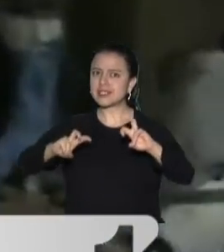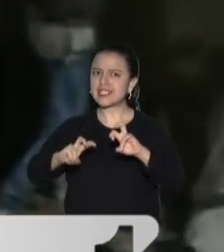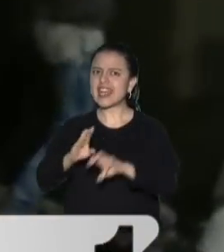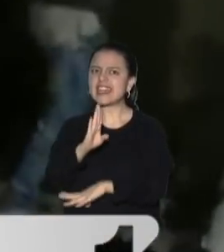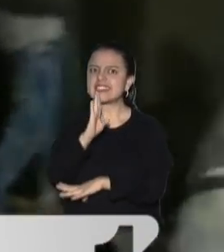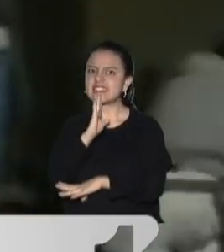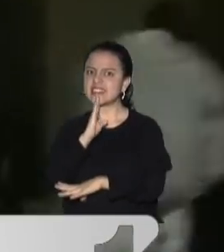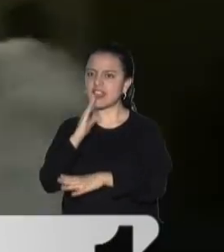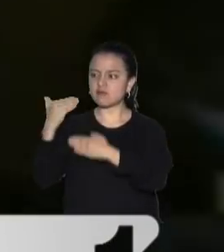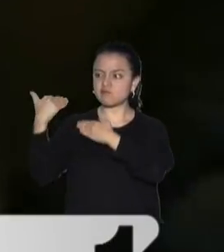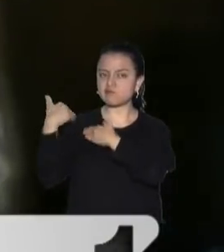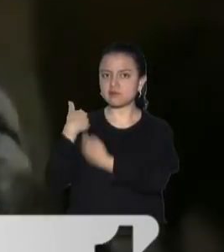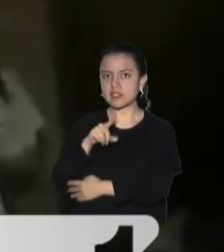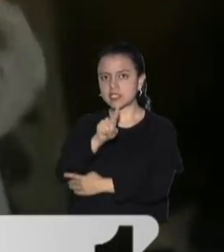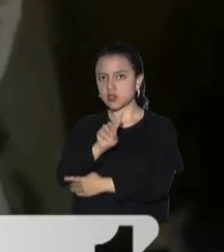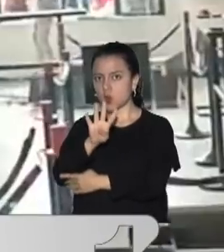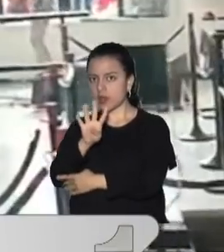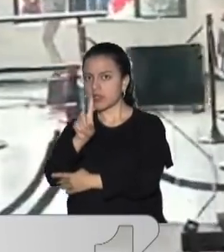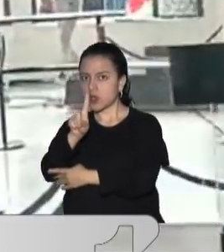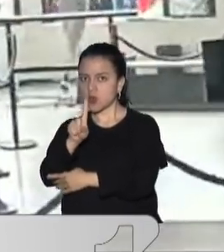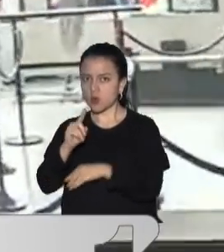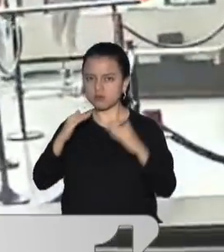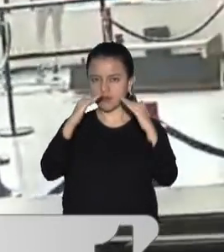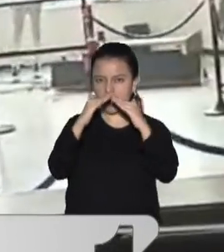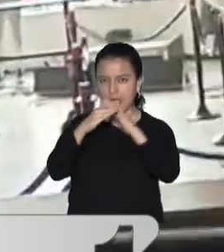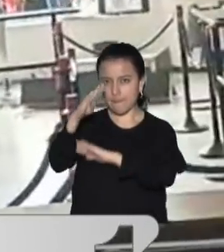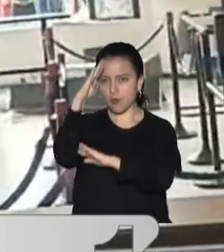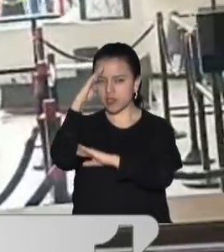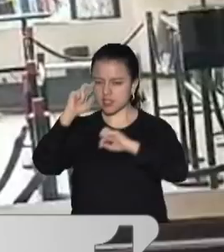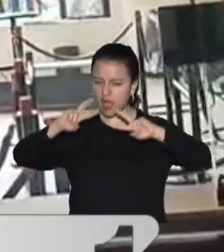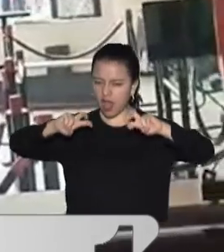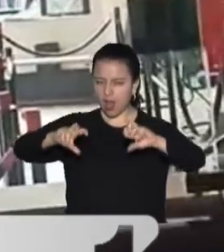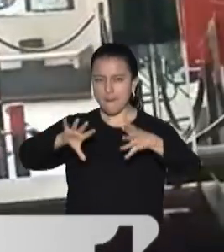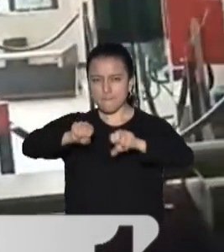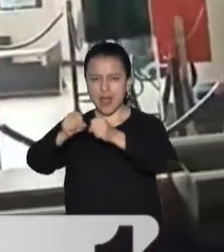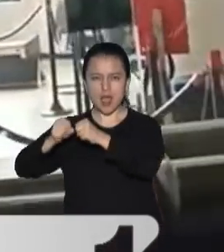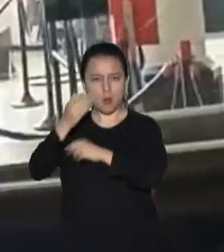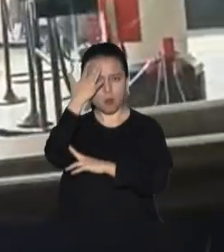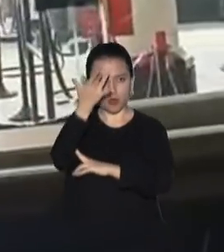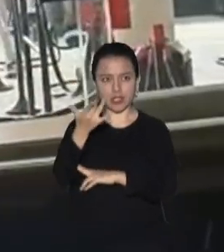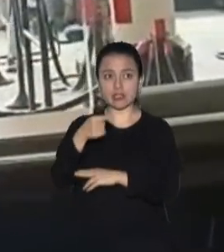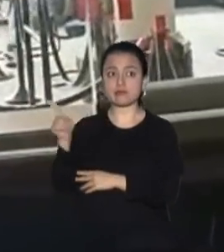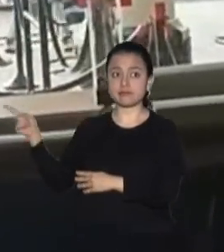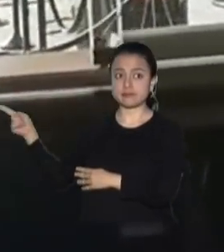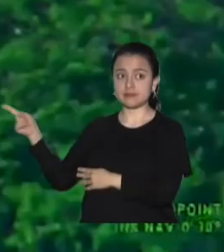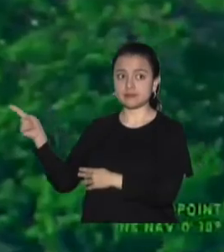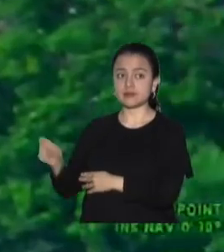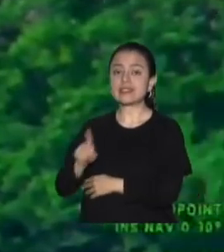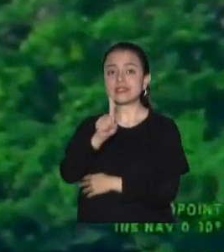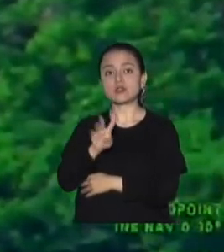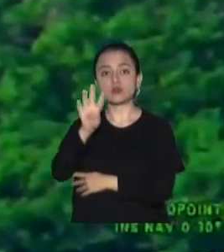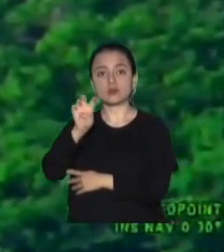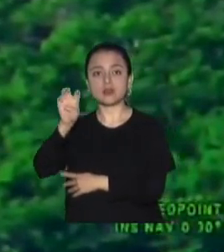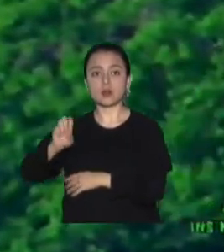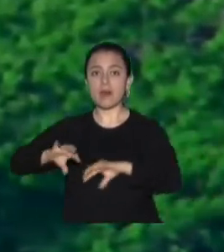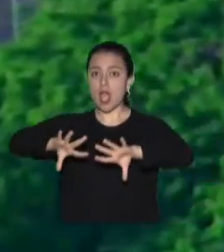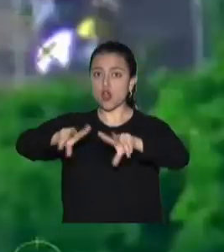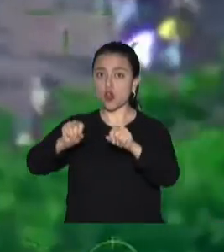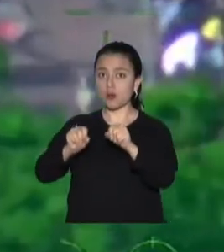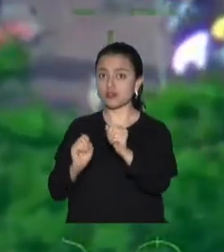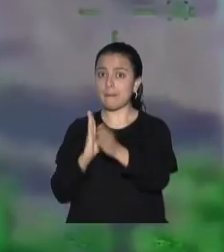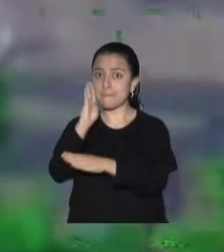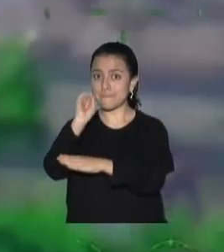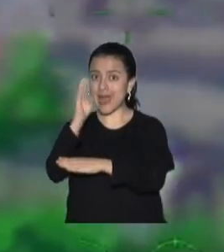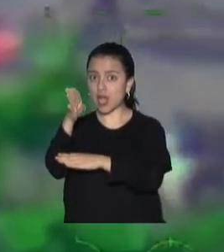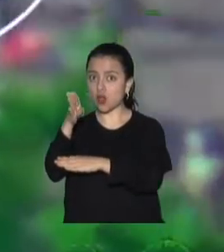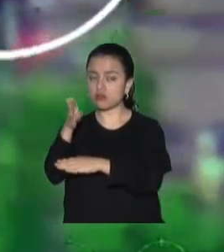CAI, 42 saqueos en peaje y 199 ataques a entidades bancarias. En cuanto a desaparecidos,